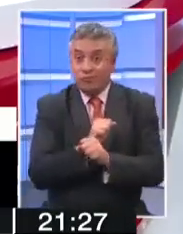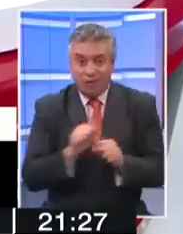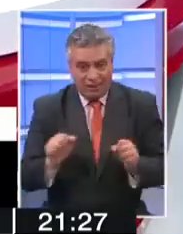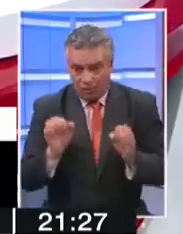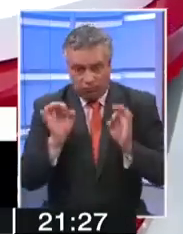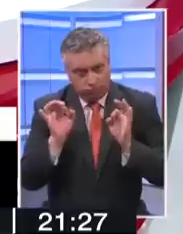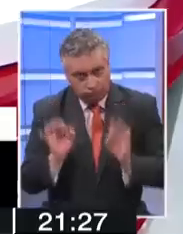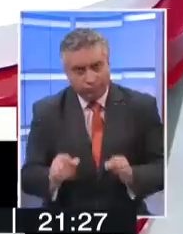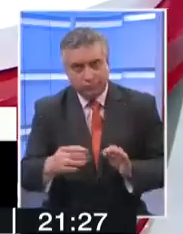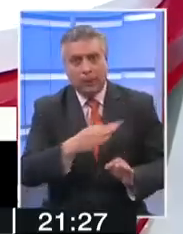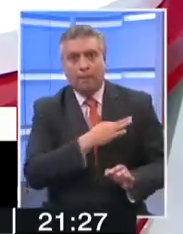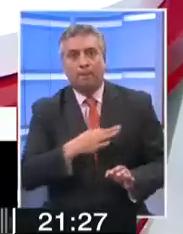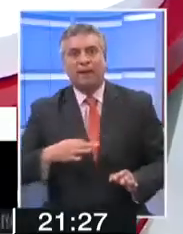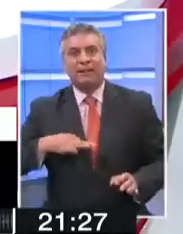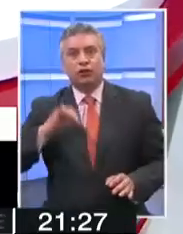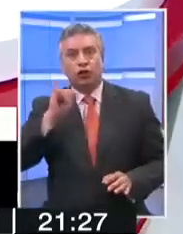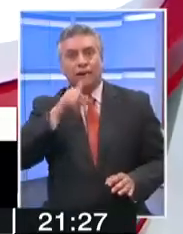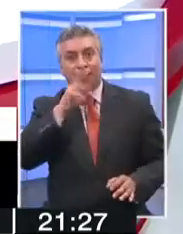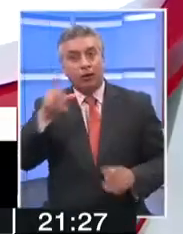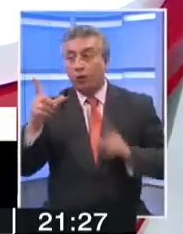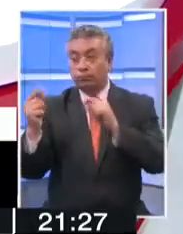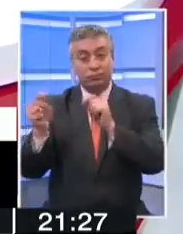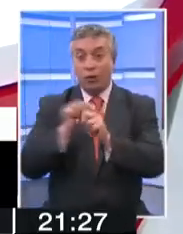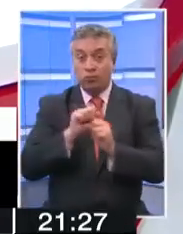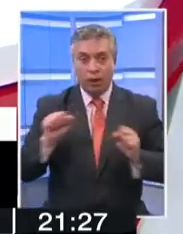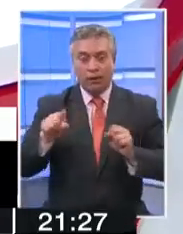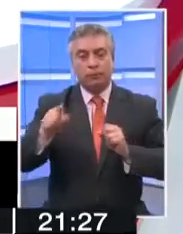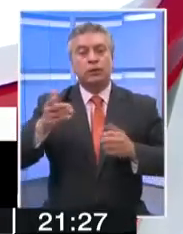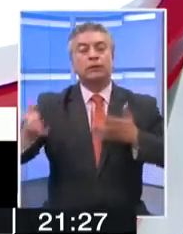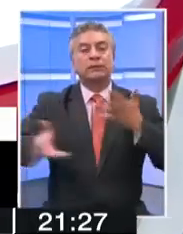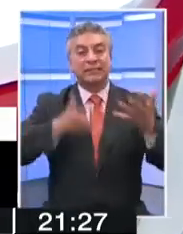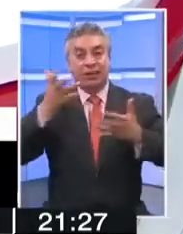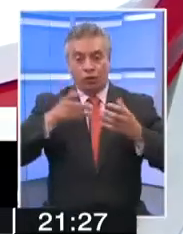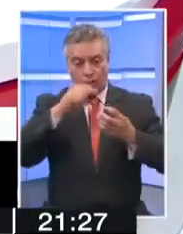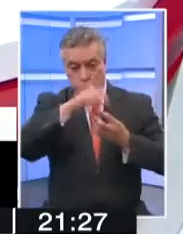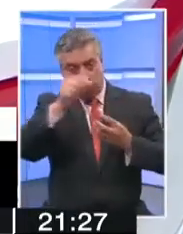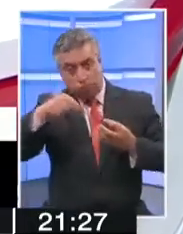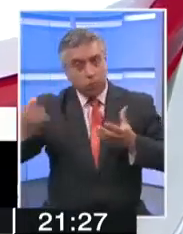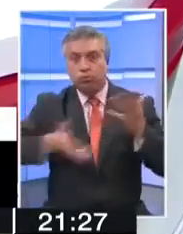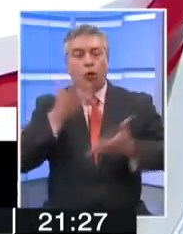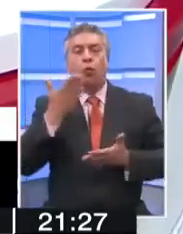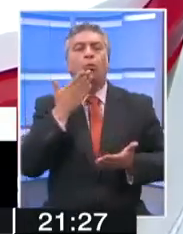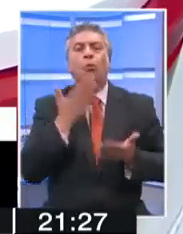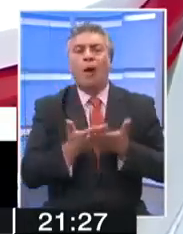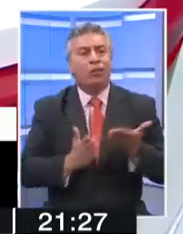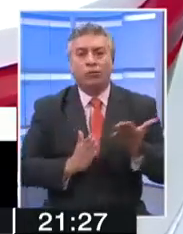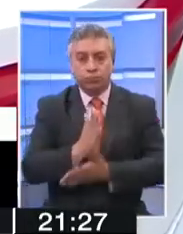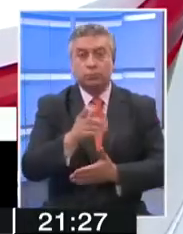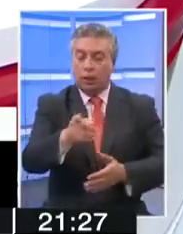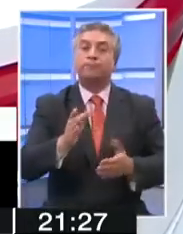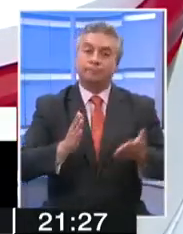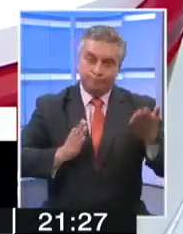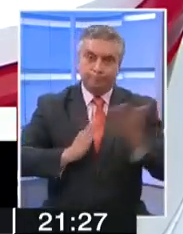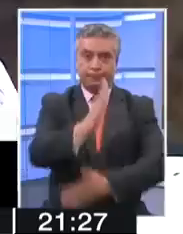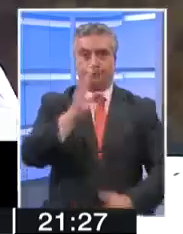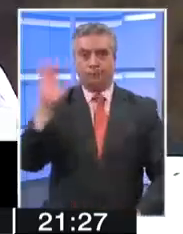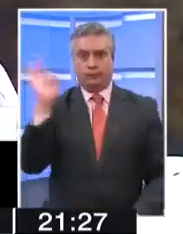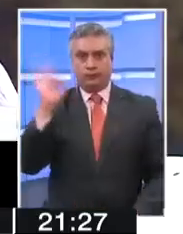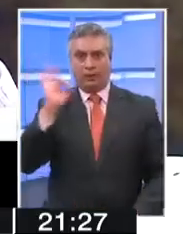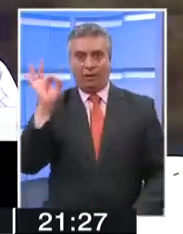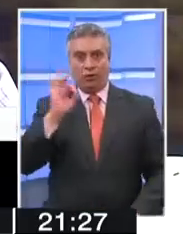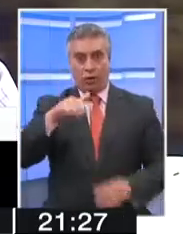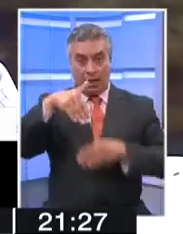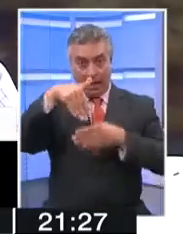reunión con el ministro del Interior, comienza la planificación de ustedes, y el incendio o los incendios, los focos de incendio, ¿cuándo comienzan? Parten el sábado. Ok. En la